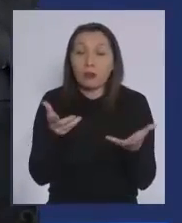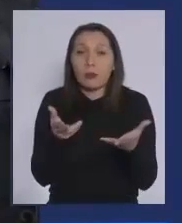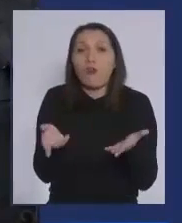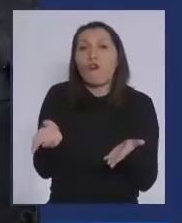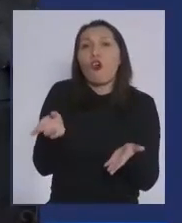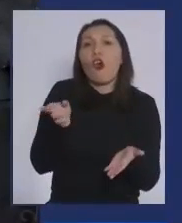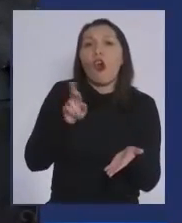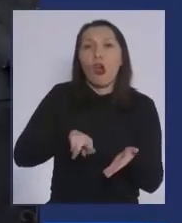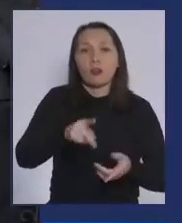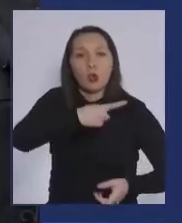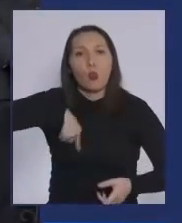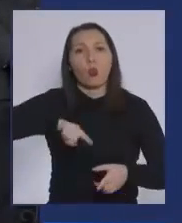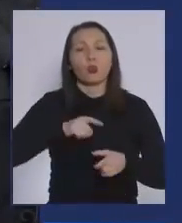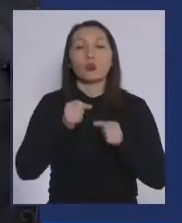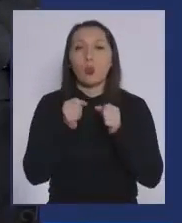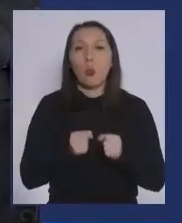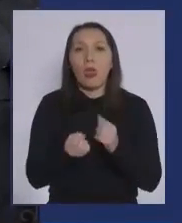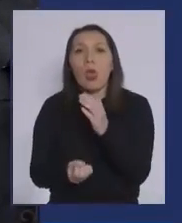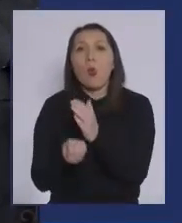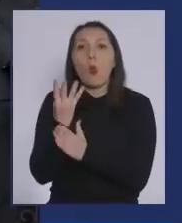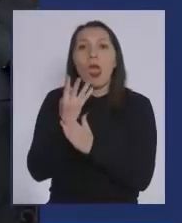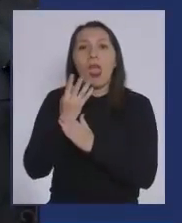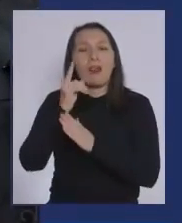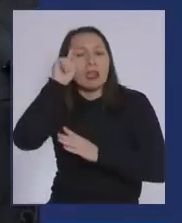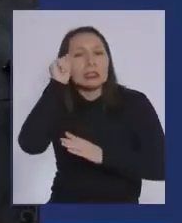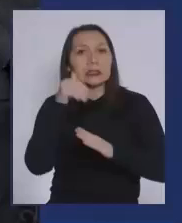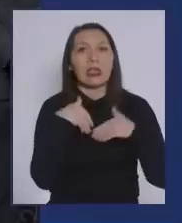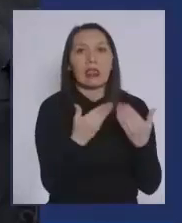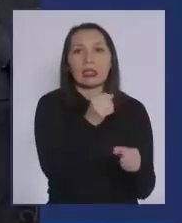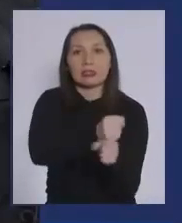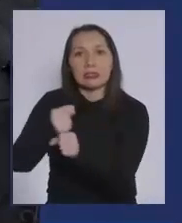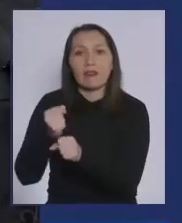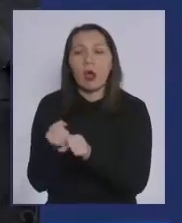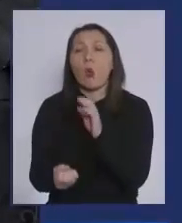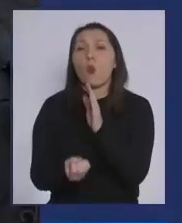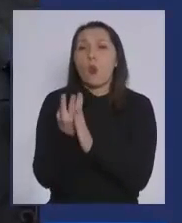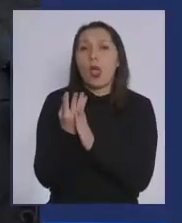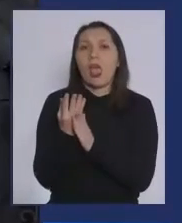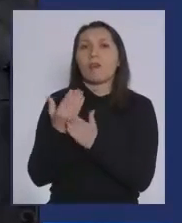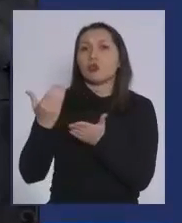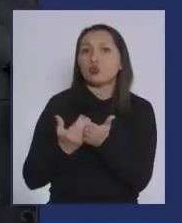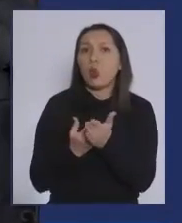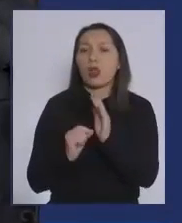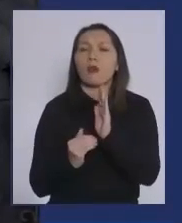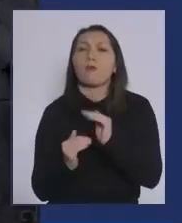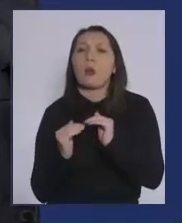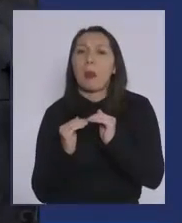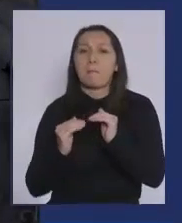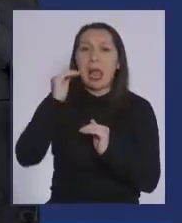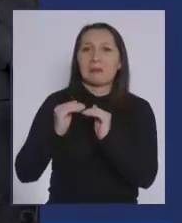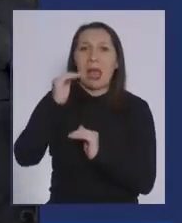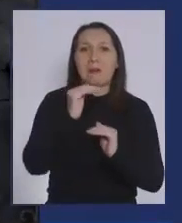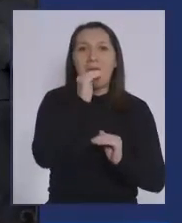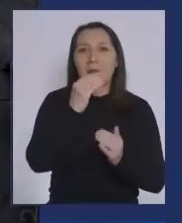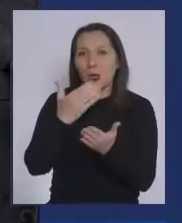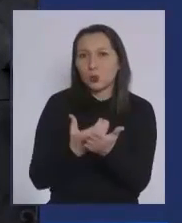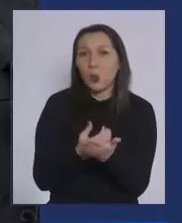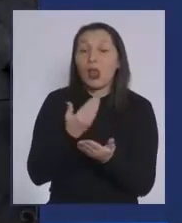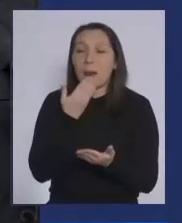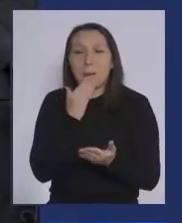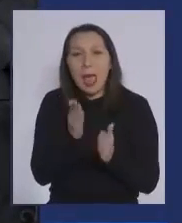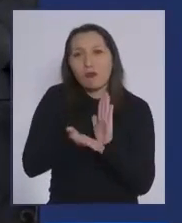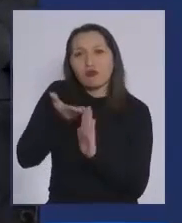nuestra capacidad de crear empleos nuestra capacidad de mejorar los salarios y los ingresos nuestra